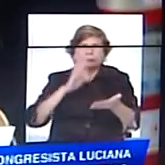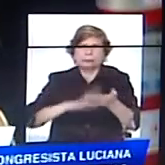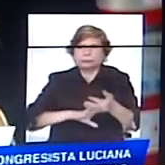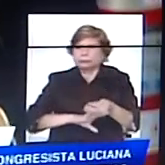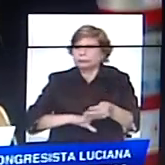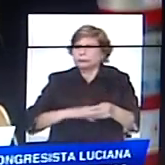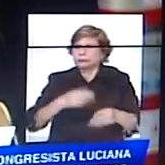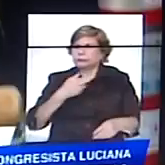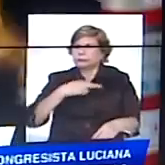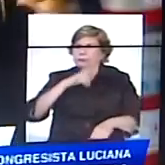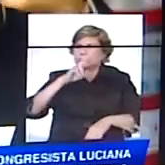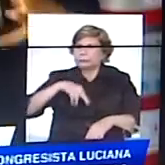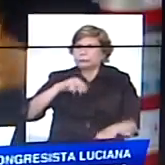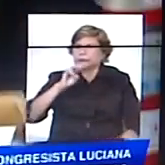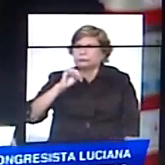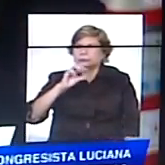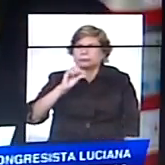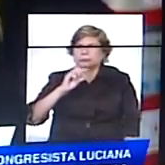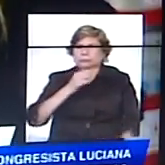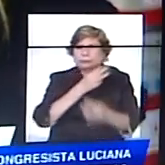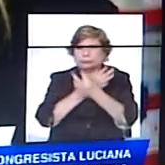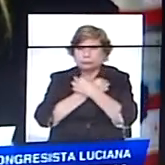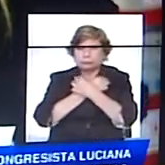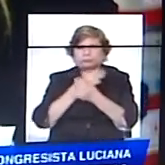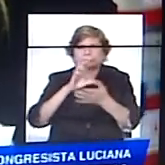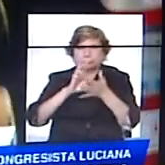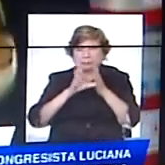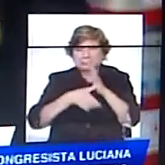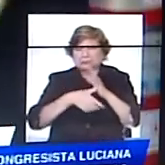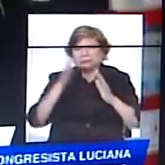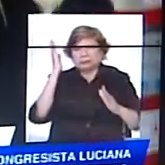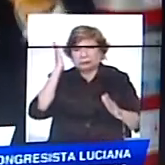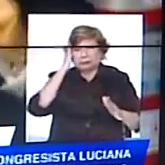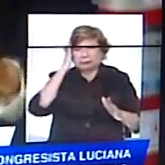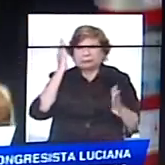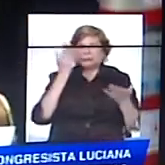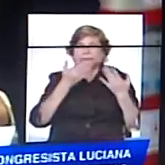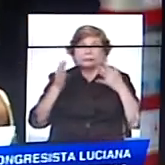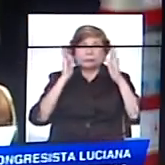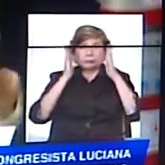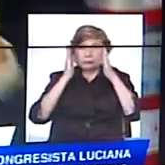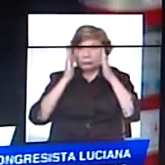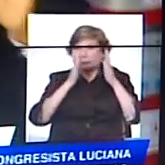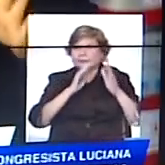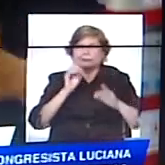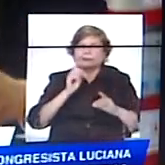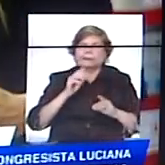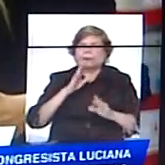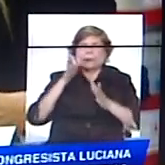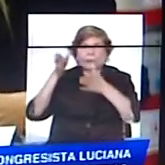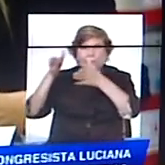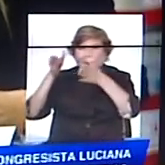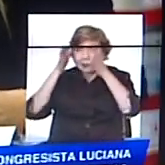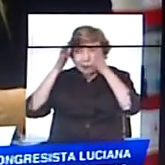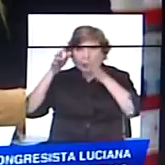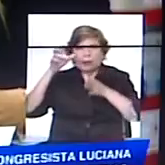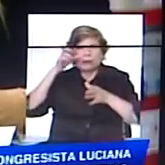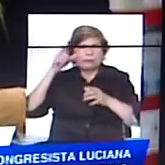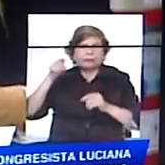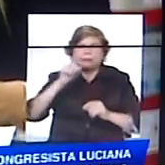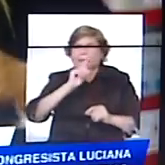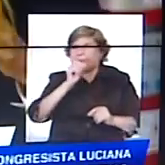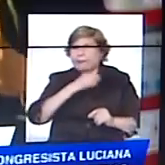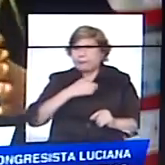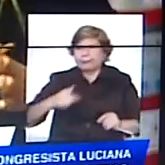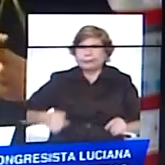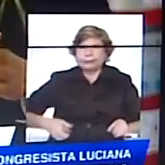ediles. El 22 de octubre del 2019 fueron allanados 5 inmuebles y, recordarán ustedes, se detuvo